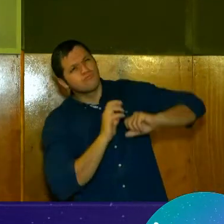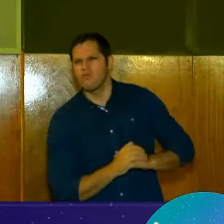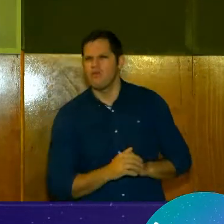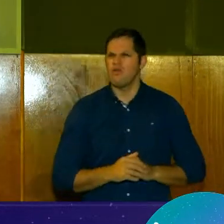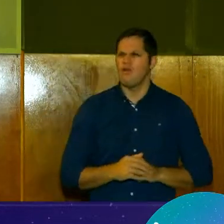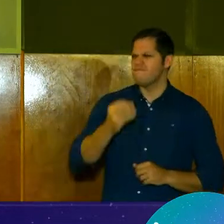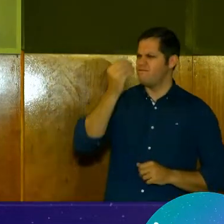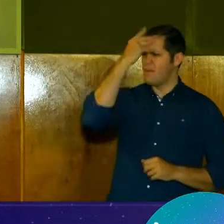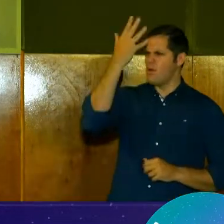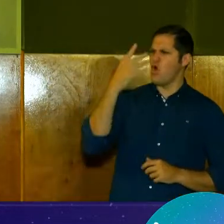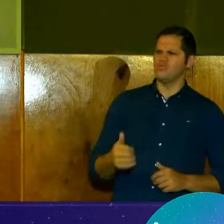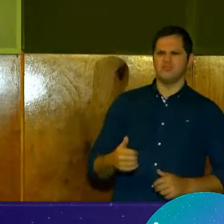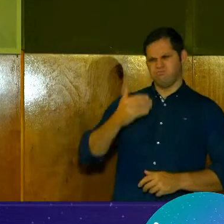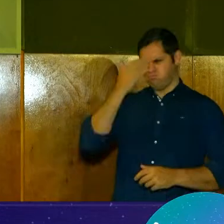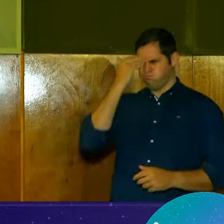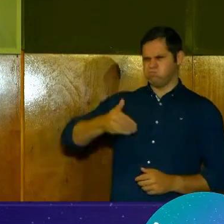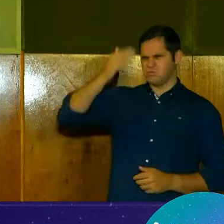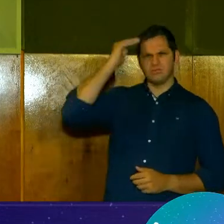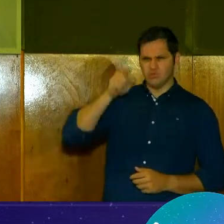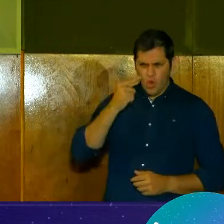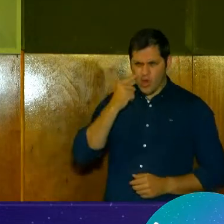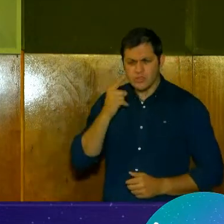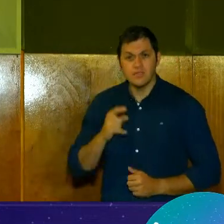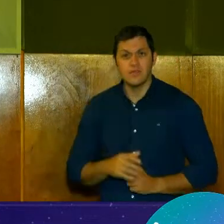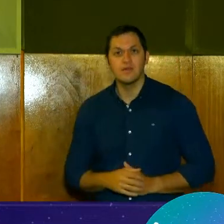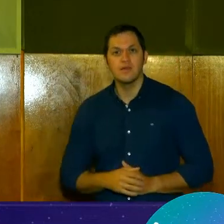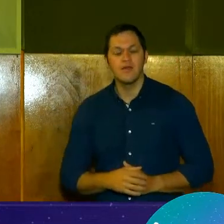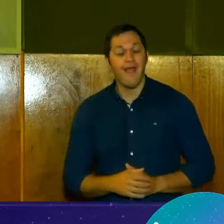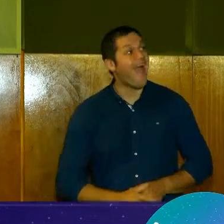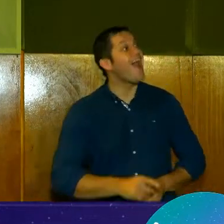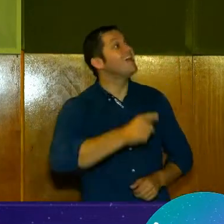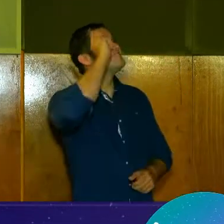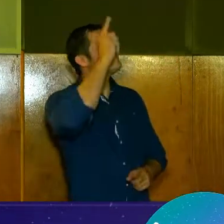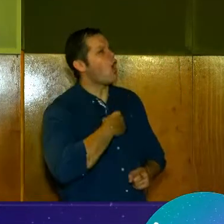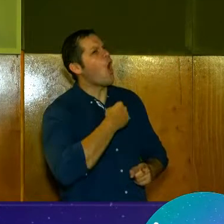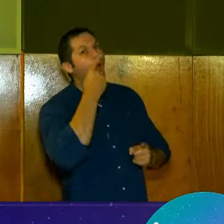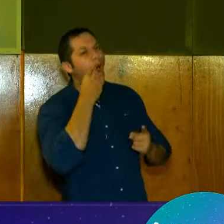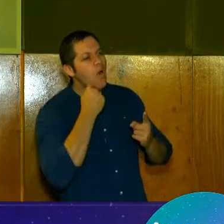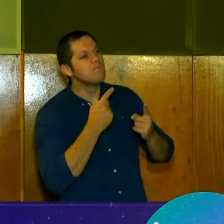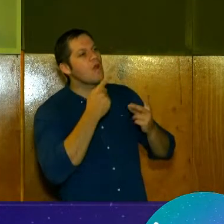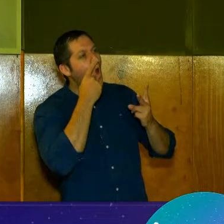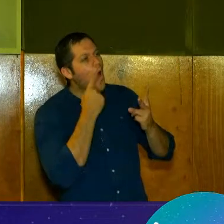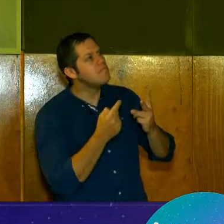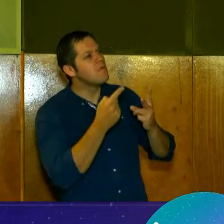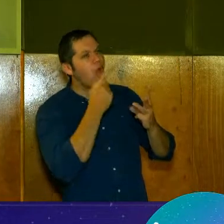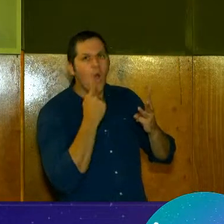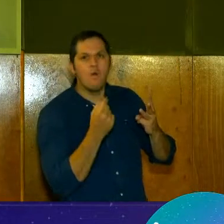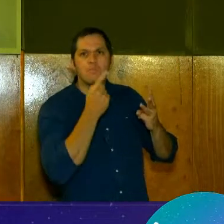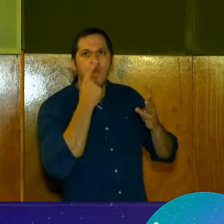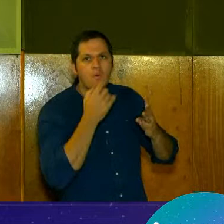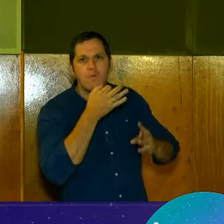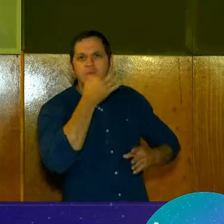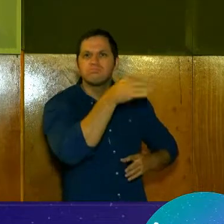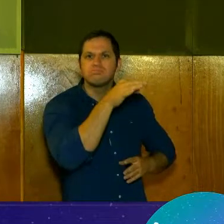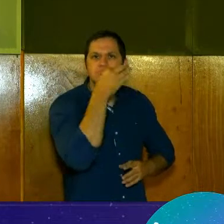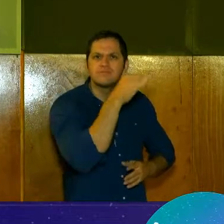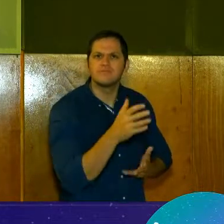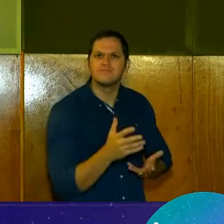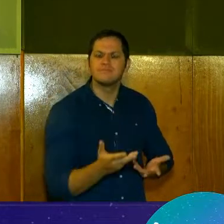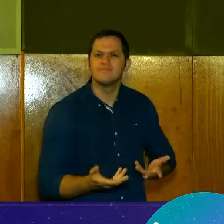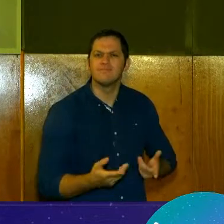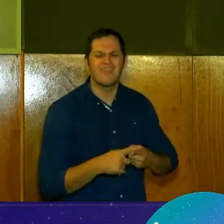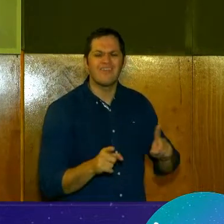a lo mejor nos preguntan por un astrónomo o astro no más famoso o famosa y se nos vienen muchos nombres de